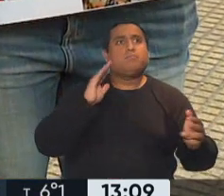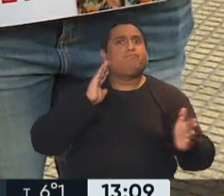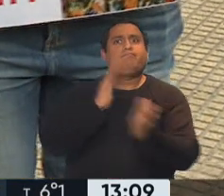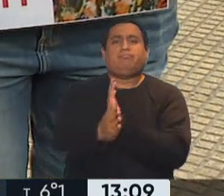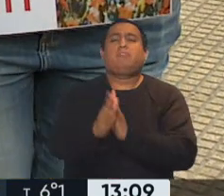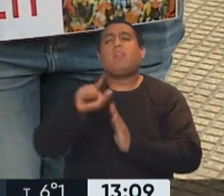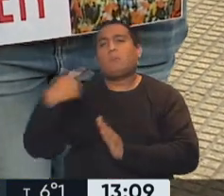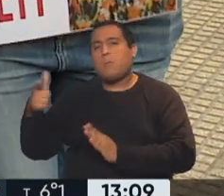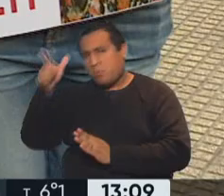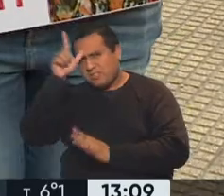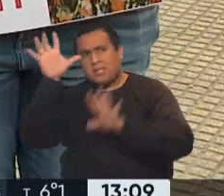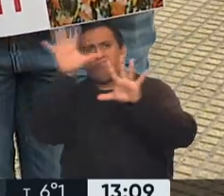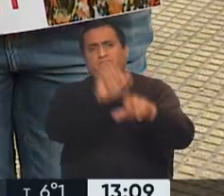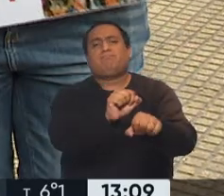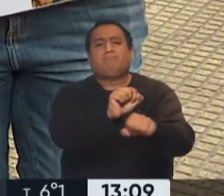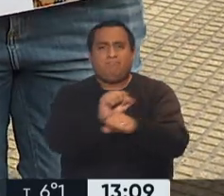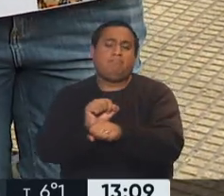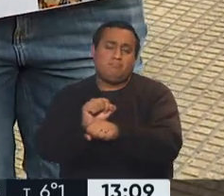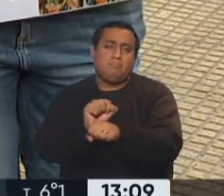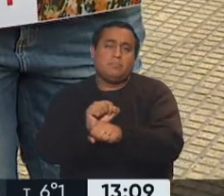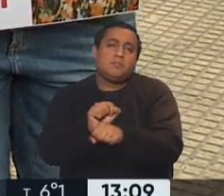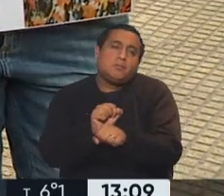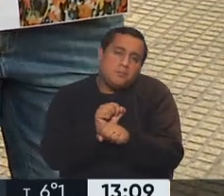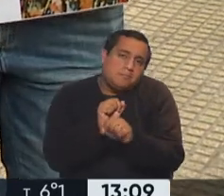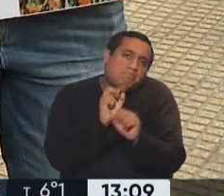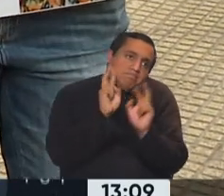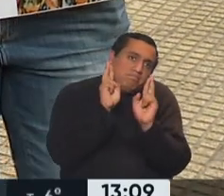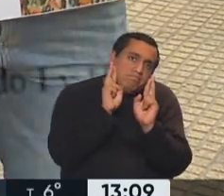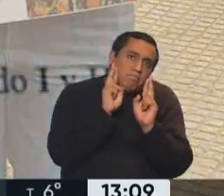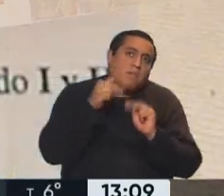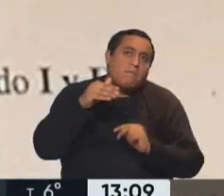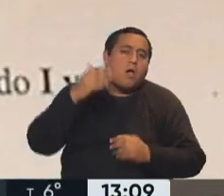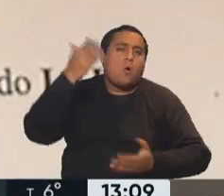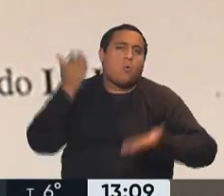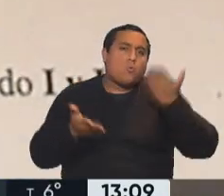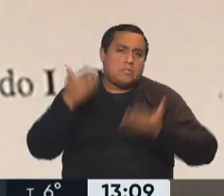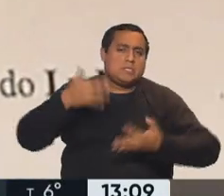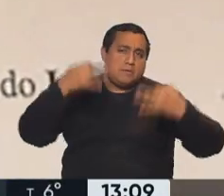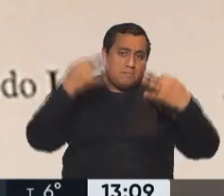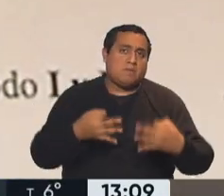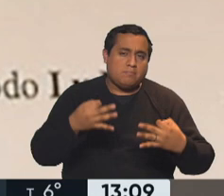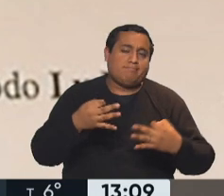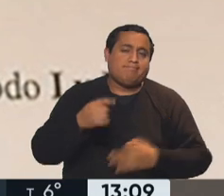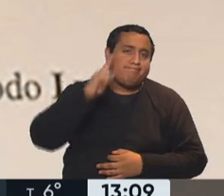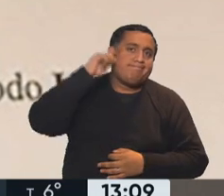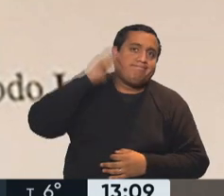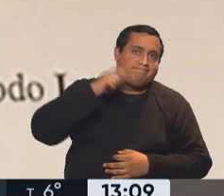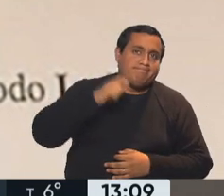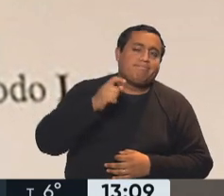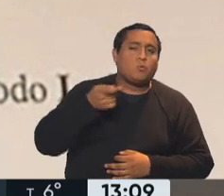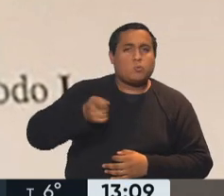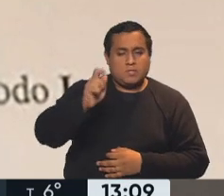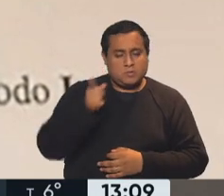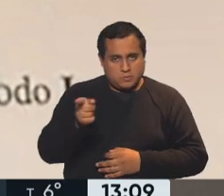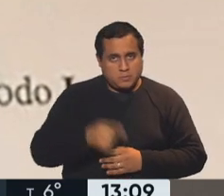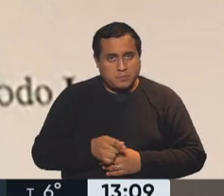policía. Y bueno, esperamos que finalmente se haga justicia y pueda ser juzgado. Nosotros lo que esperamos y